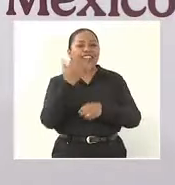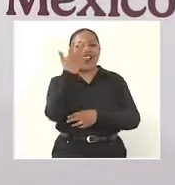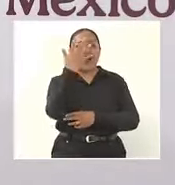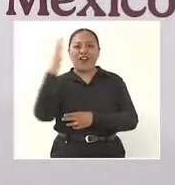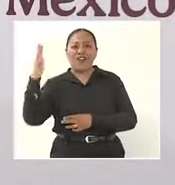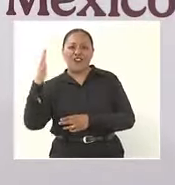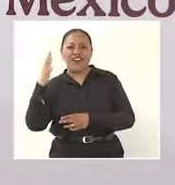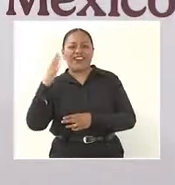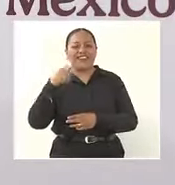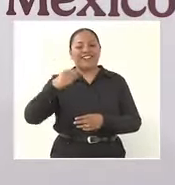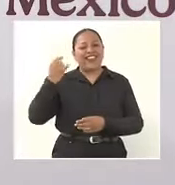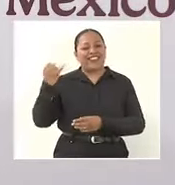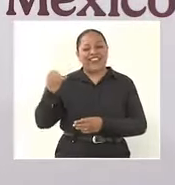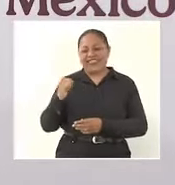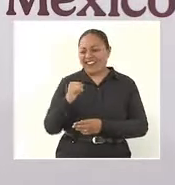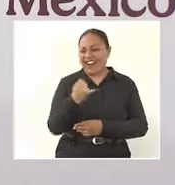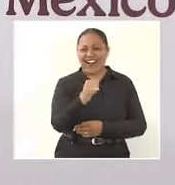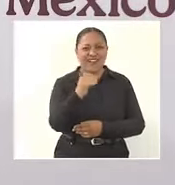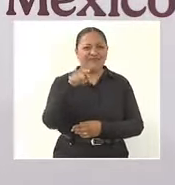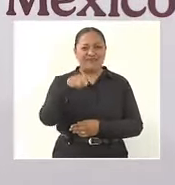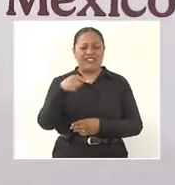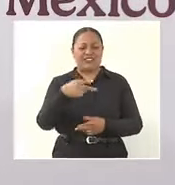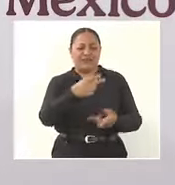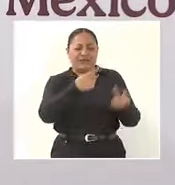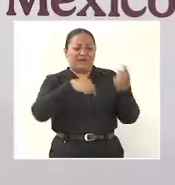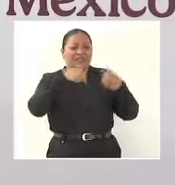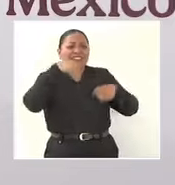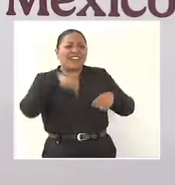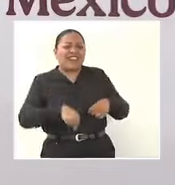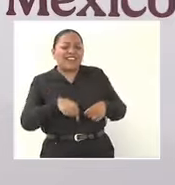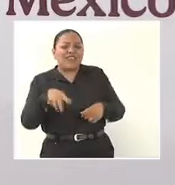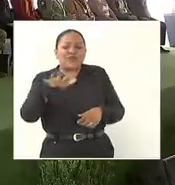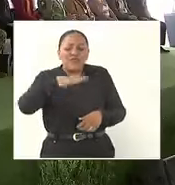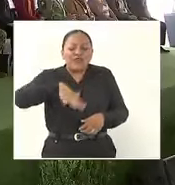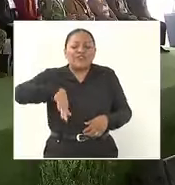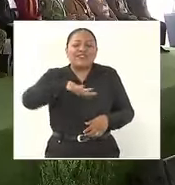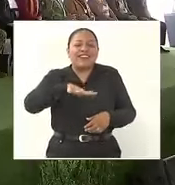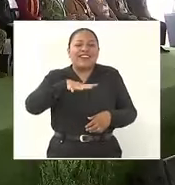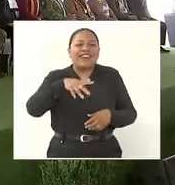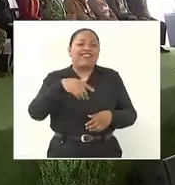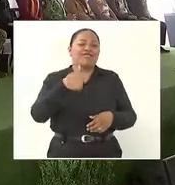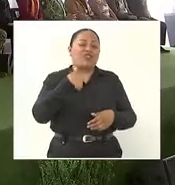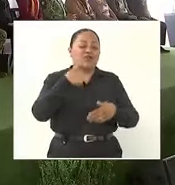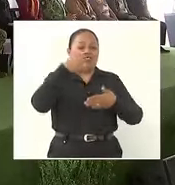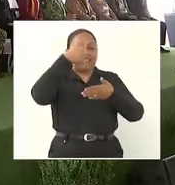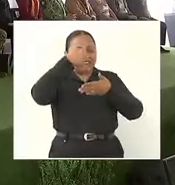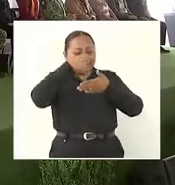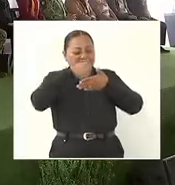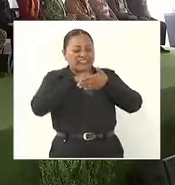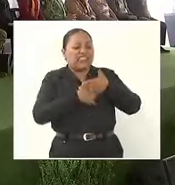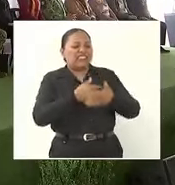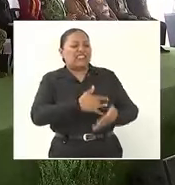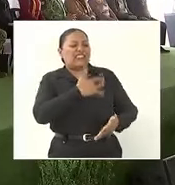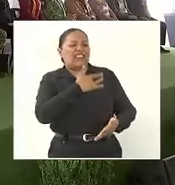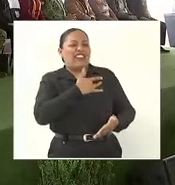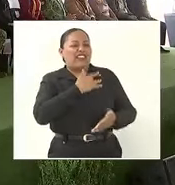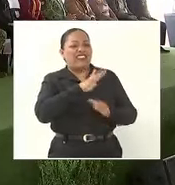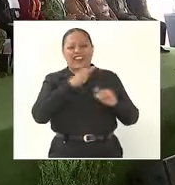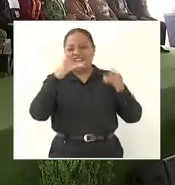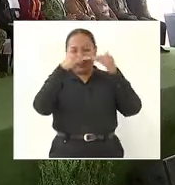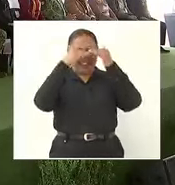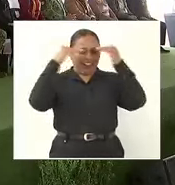dijo: me vine por buscar un reencuentro con nuestras raíces, con lo sensato. Me harté del exceso de la